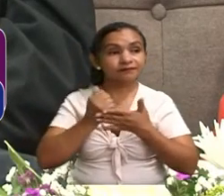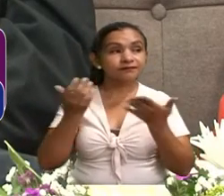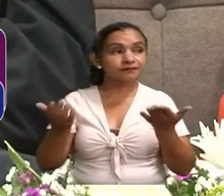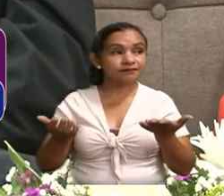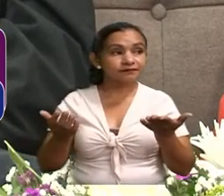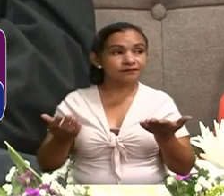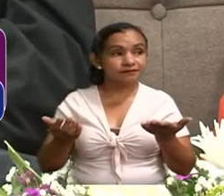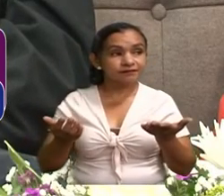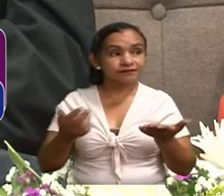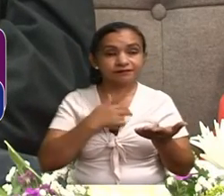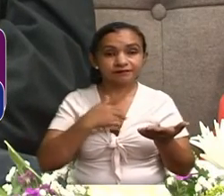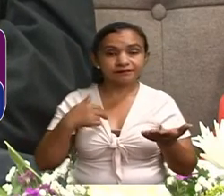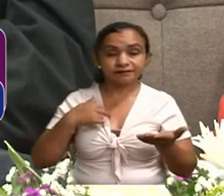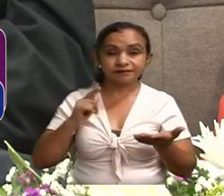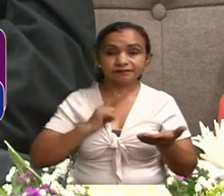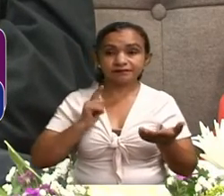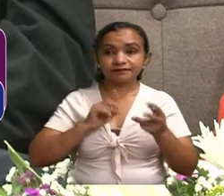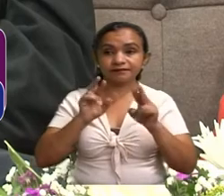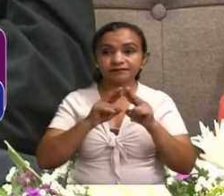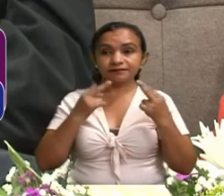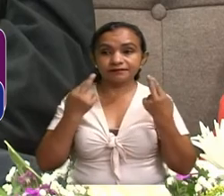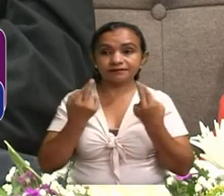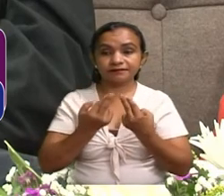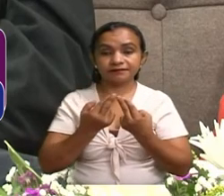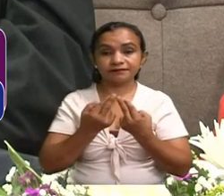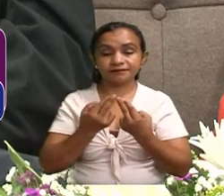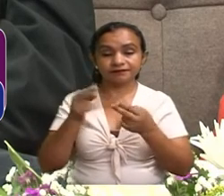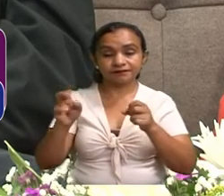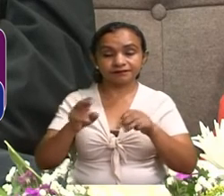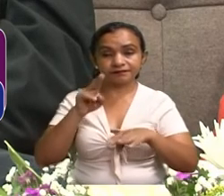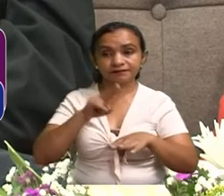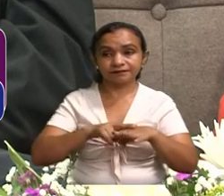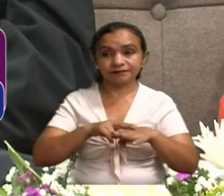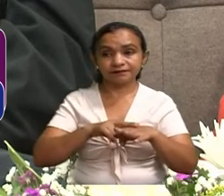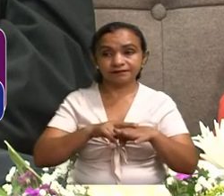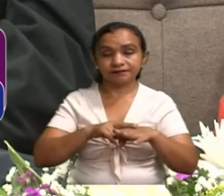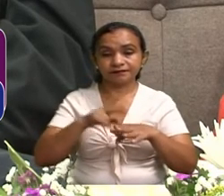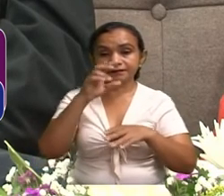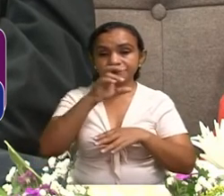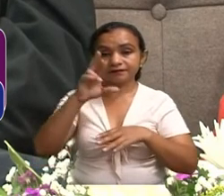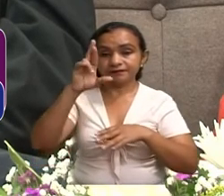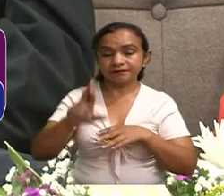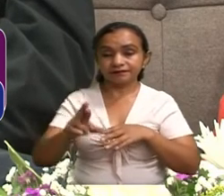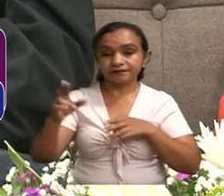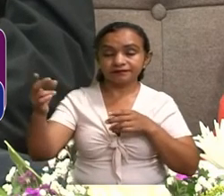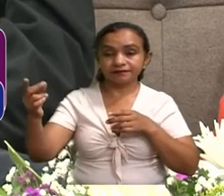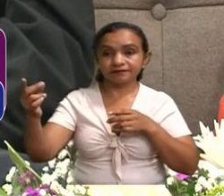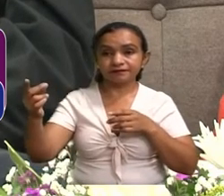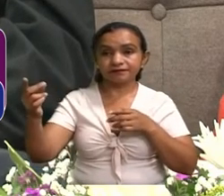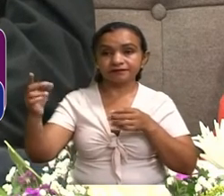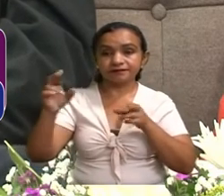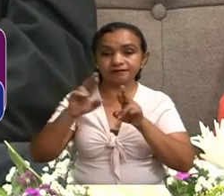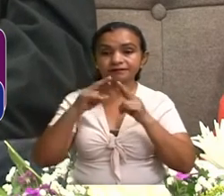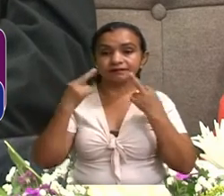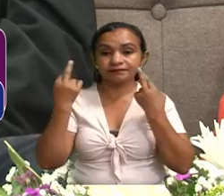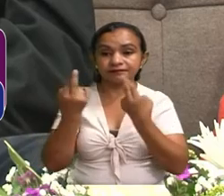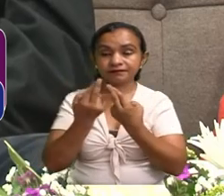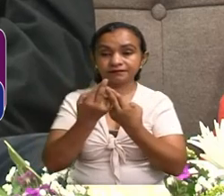okay. Nosotros vamos a tener un encuentro binacional con la hermana República de Costa Rica. Entonces nosotros le vamos a